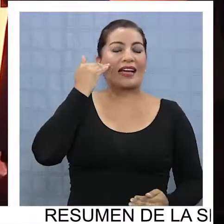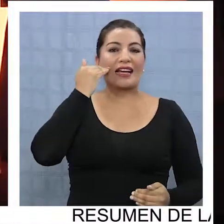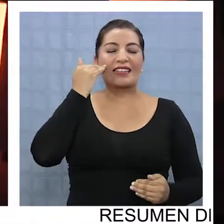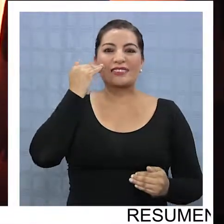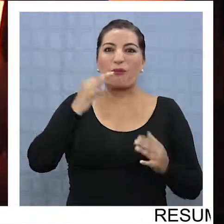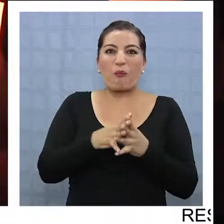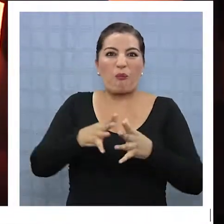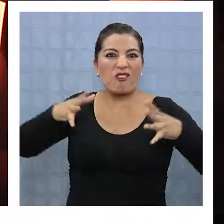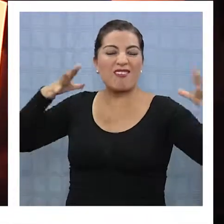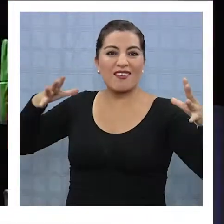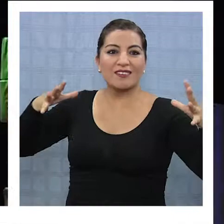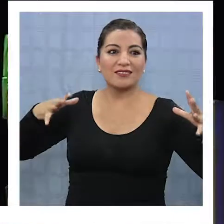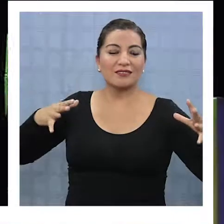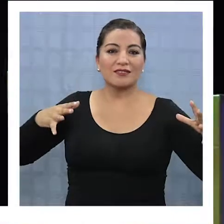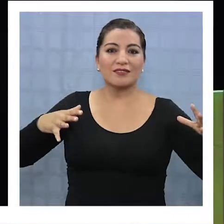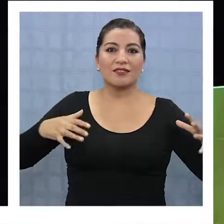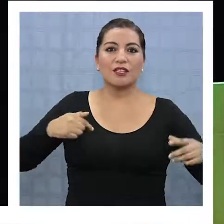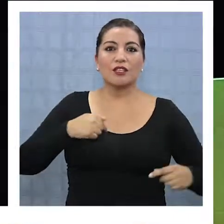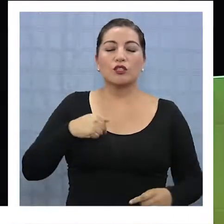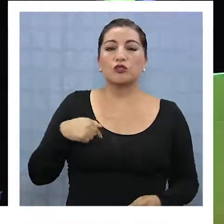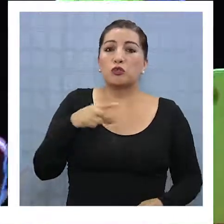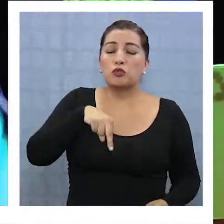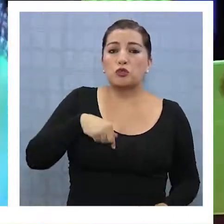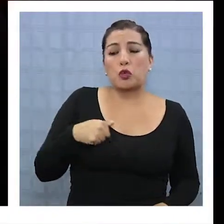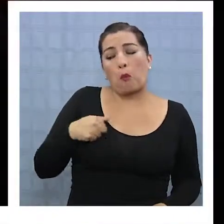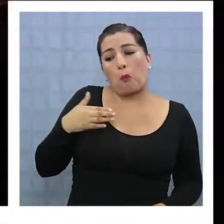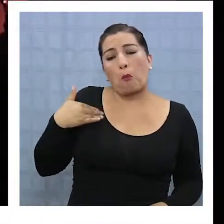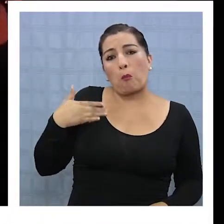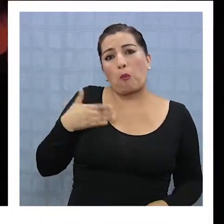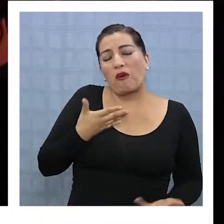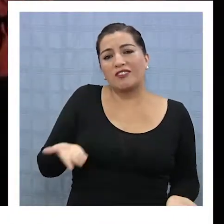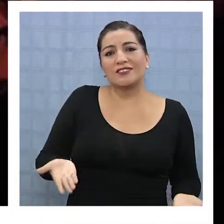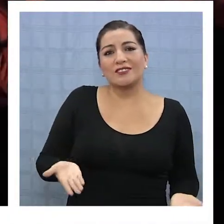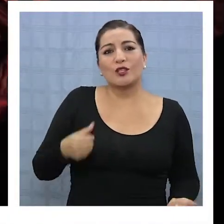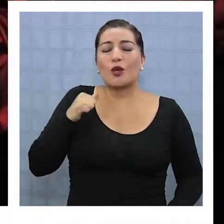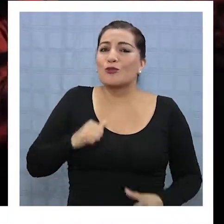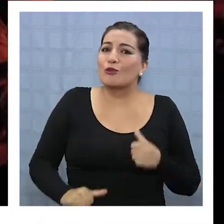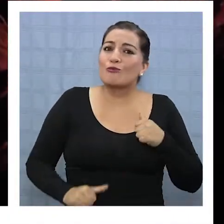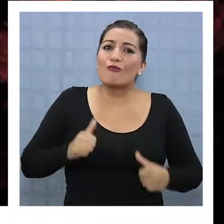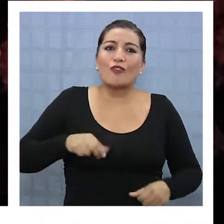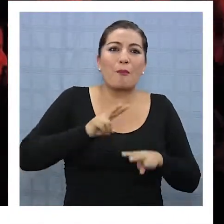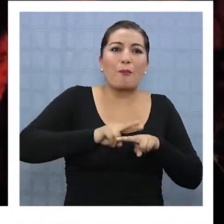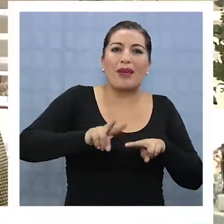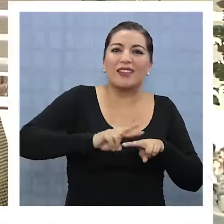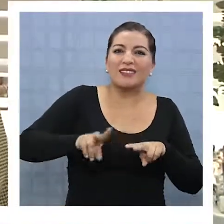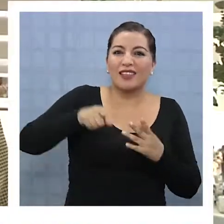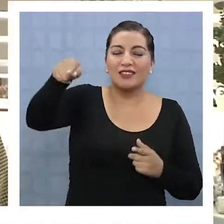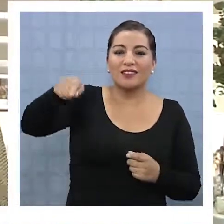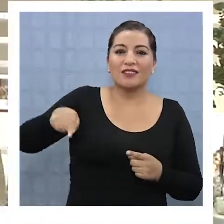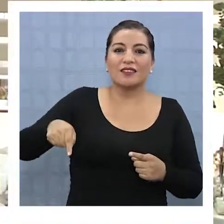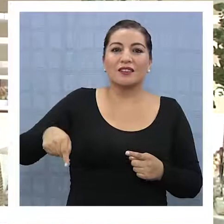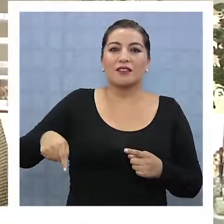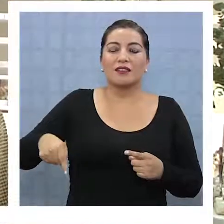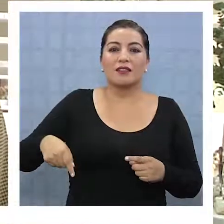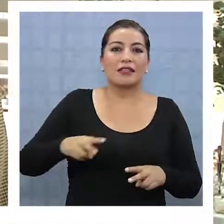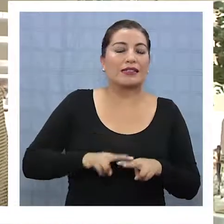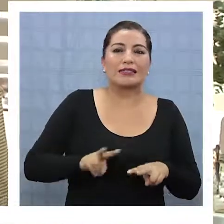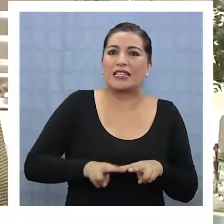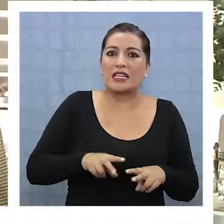monstruo, que el pobre Abraham tiene que sufrir para poder organizarlo, llevarlo a